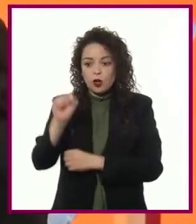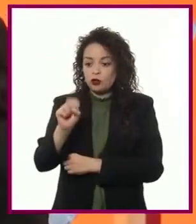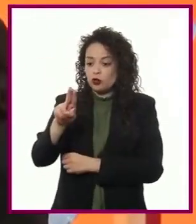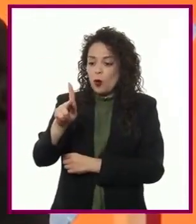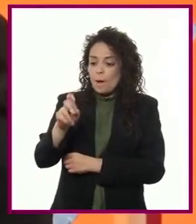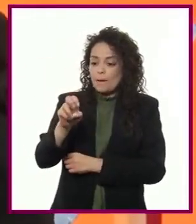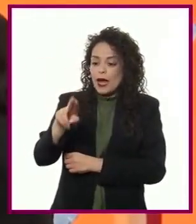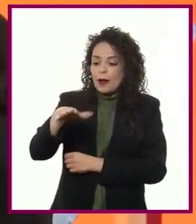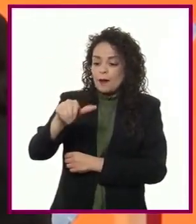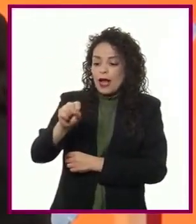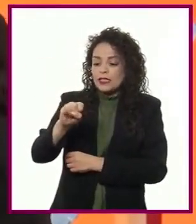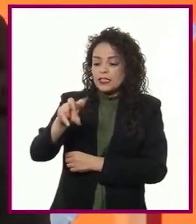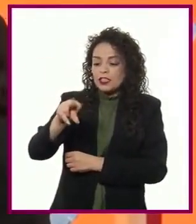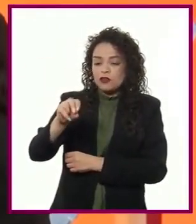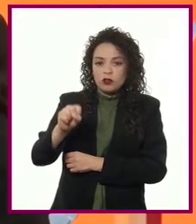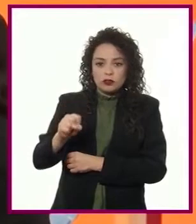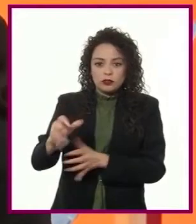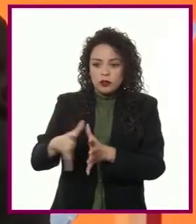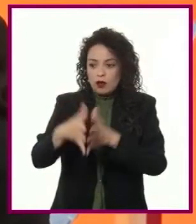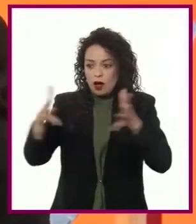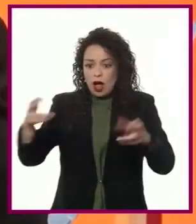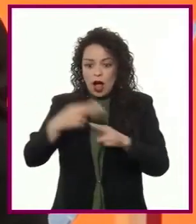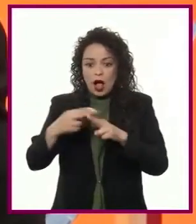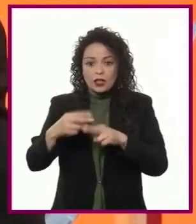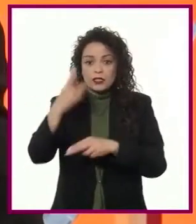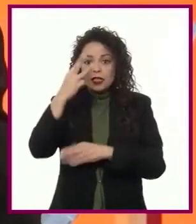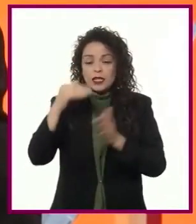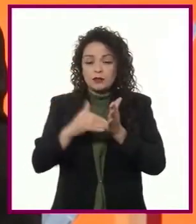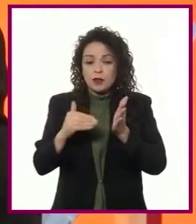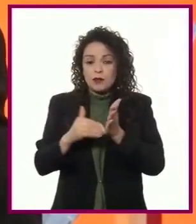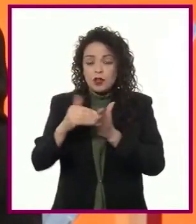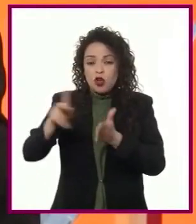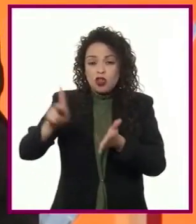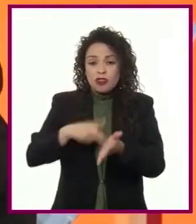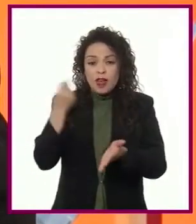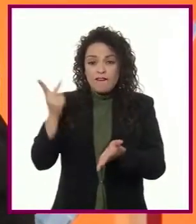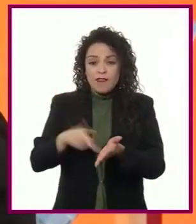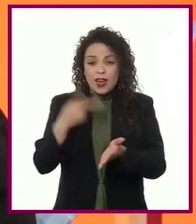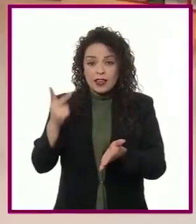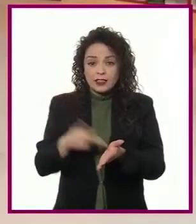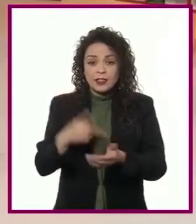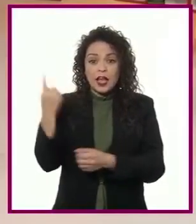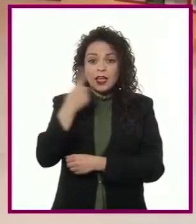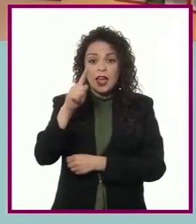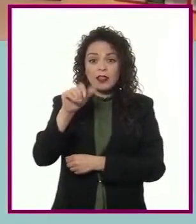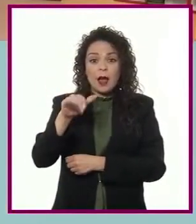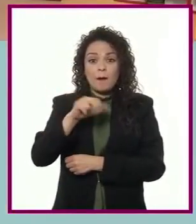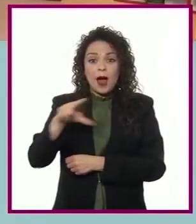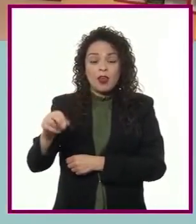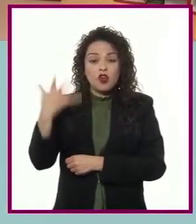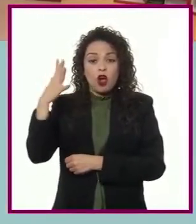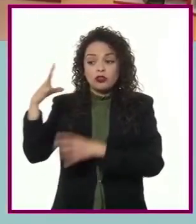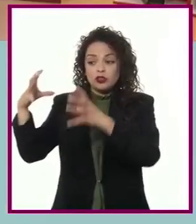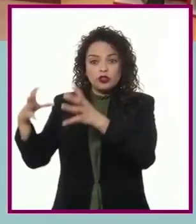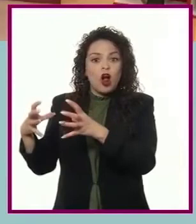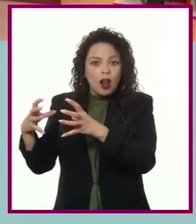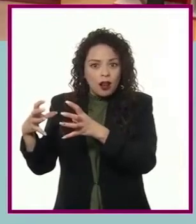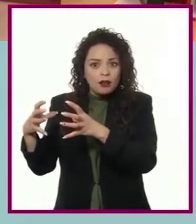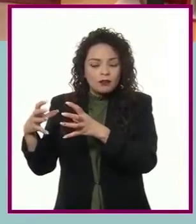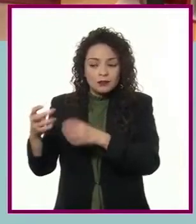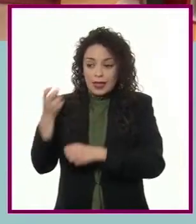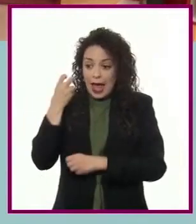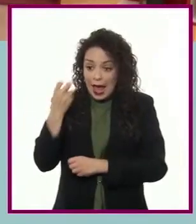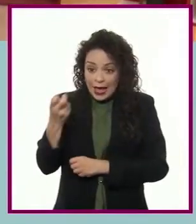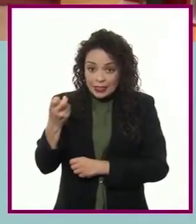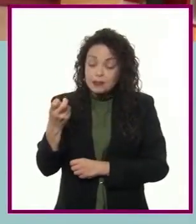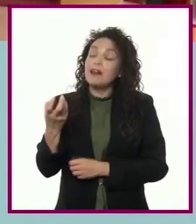masa de hasta 3.000 millones de veces la masa del Sol. Estas galaxias